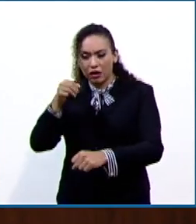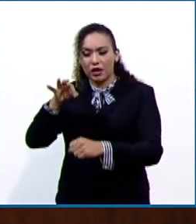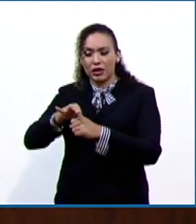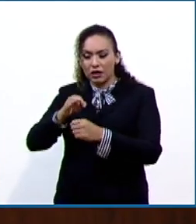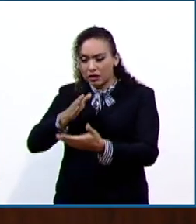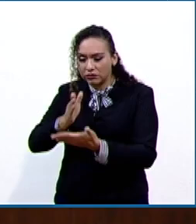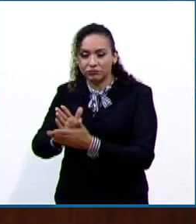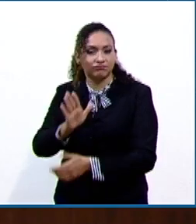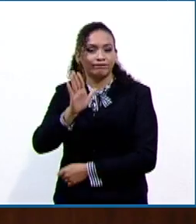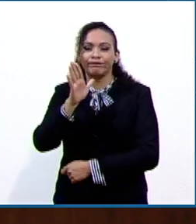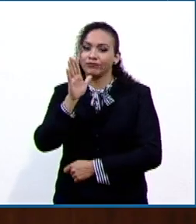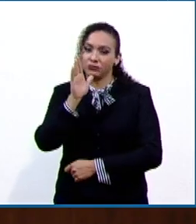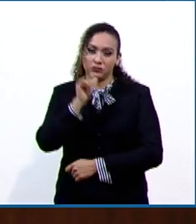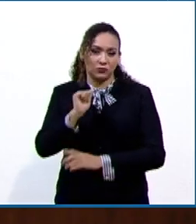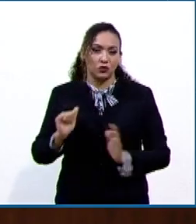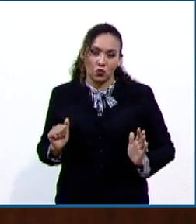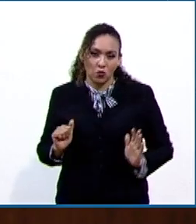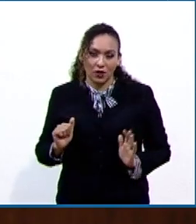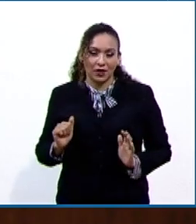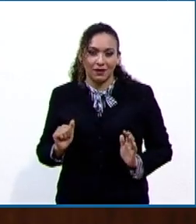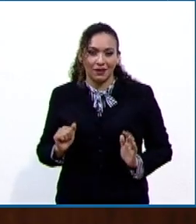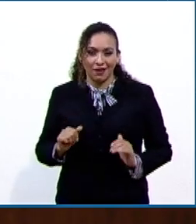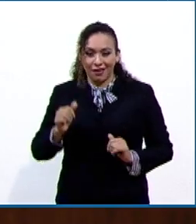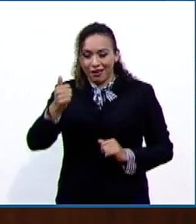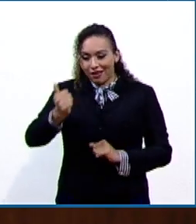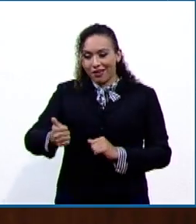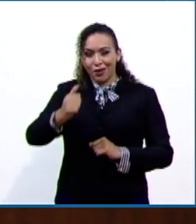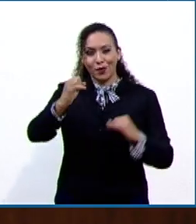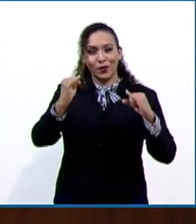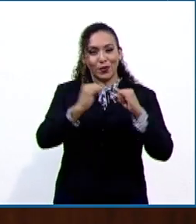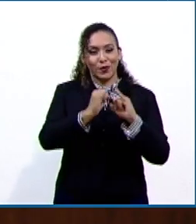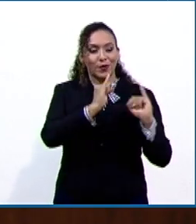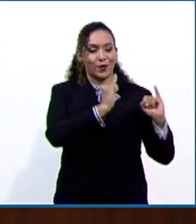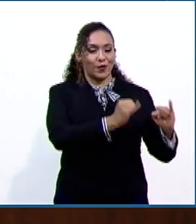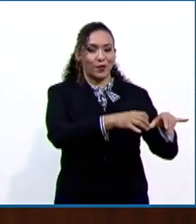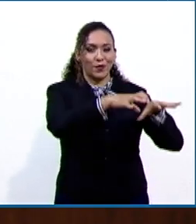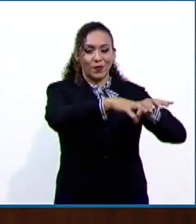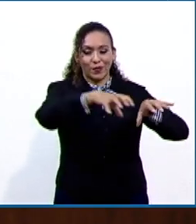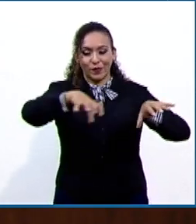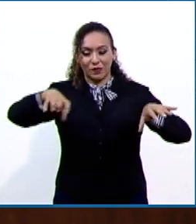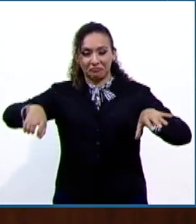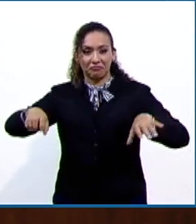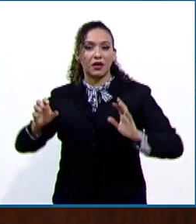autoridad electoral, para obtener pronunciamientos que le permitan desconocer